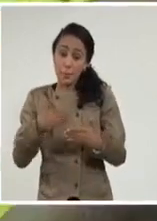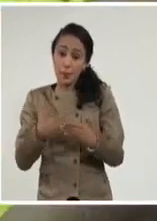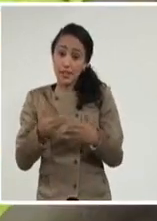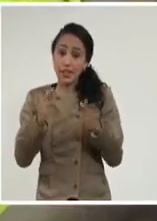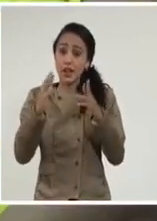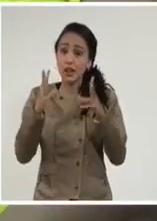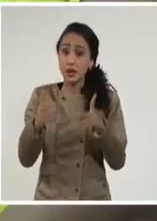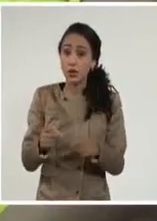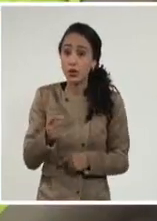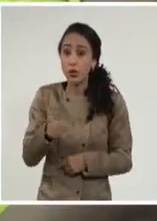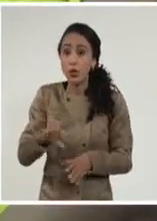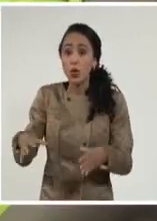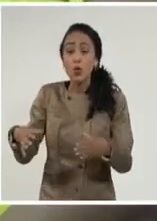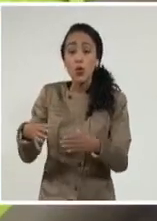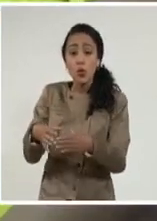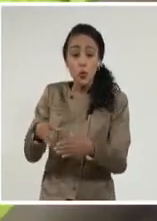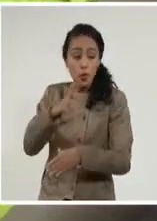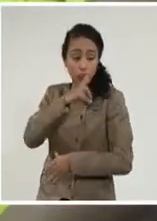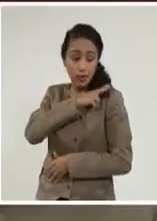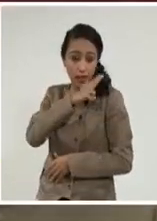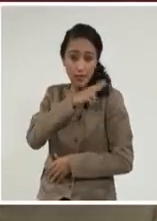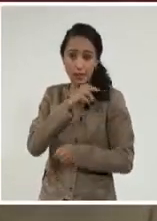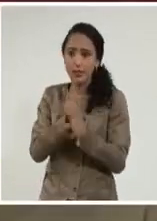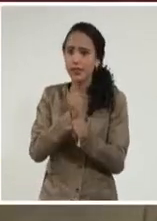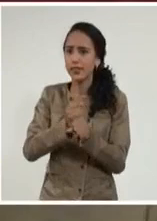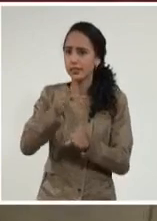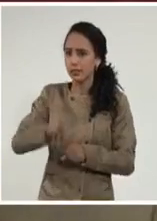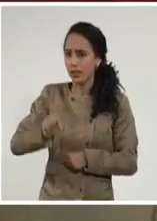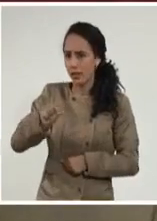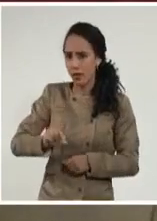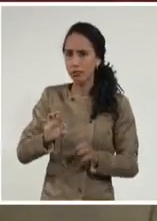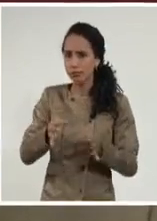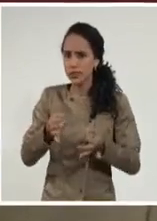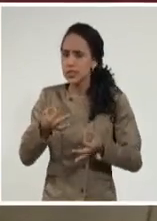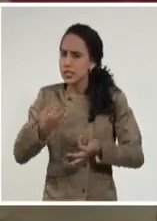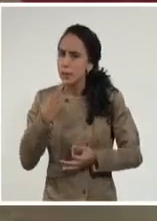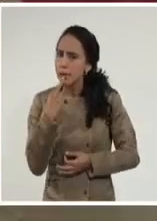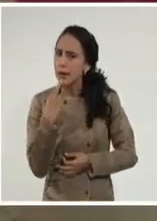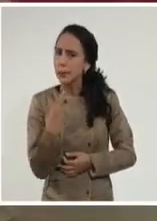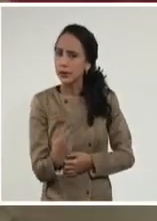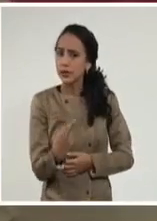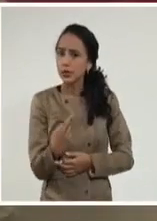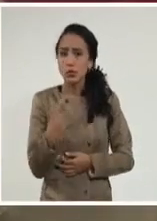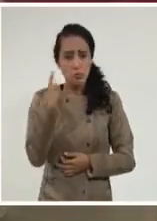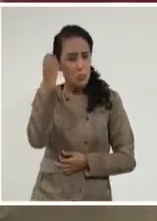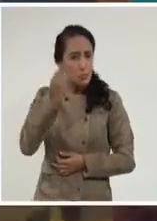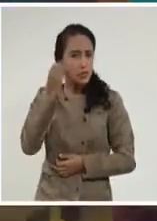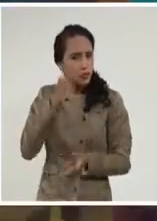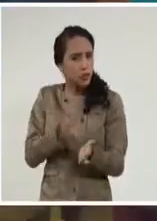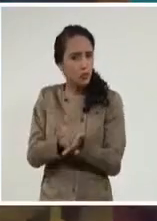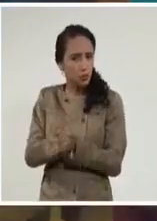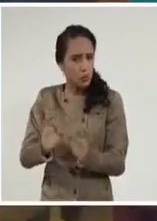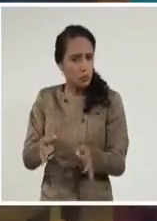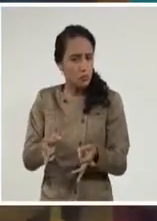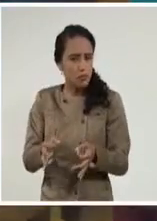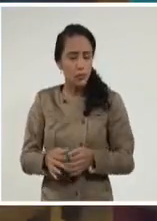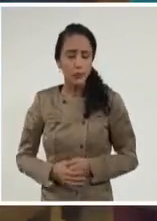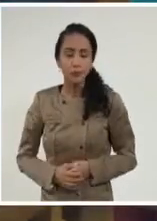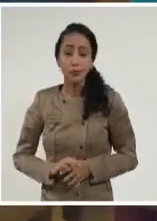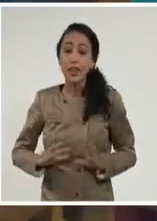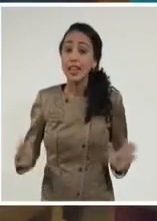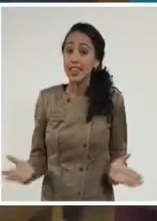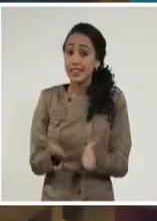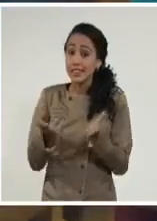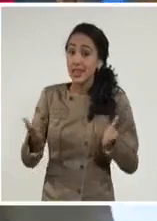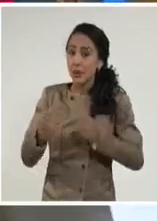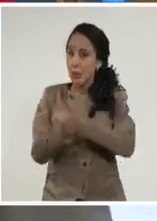un colectivo de dirección y de trabajadores que esencialmente siempre han respondido y esperamos que eso continúe de esta manera. El desarrollo de la nación